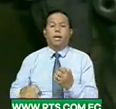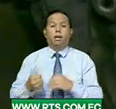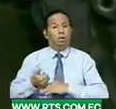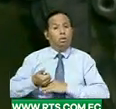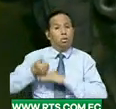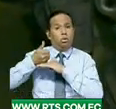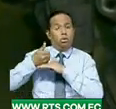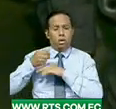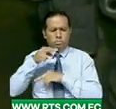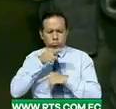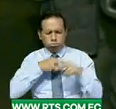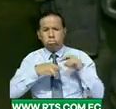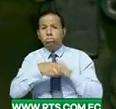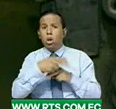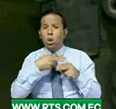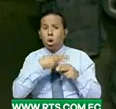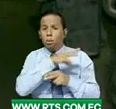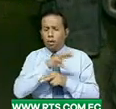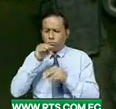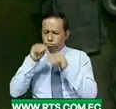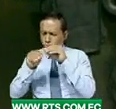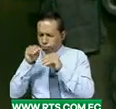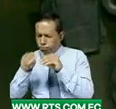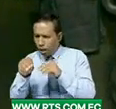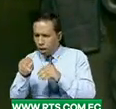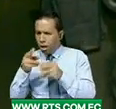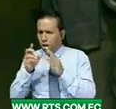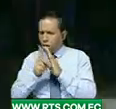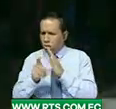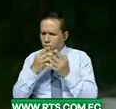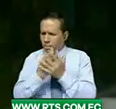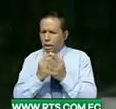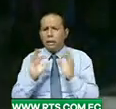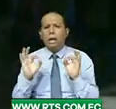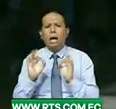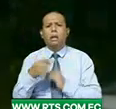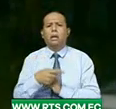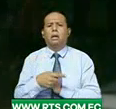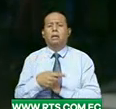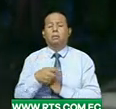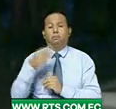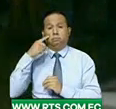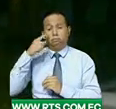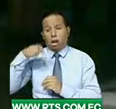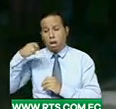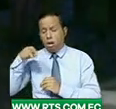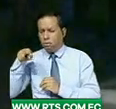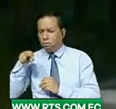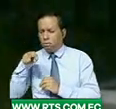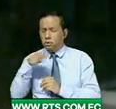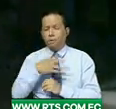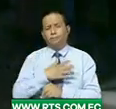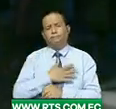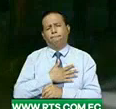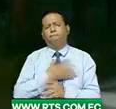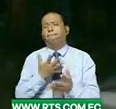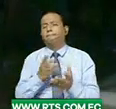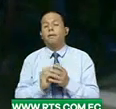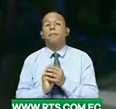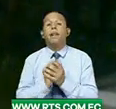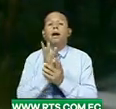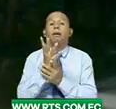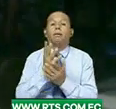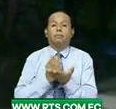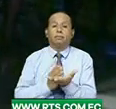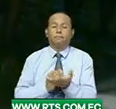pues no tenía antecedentes penales. Son las imágenes de este lamentable suceso registrado en el Cantón